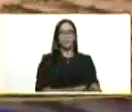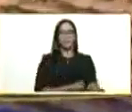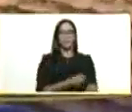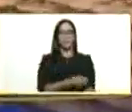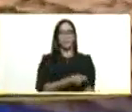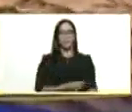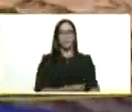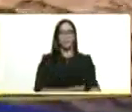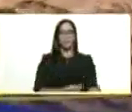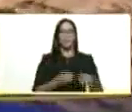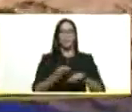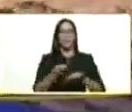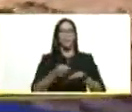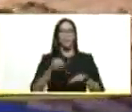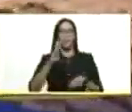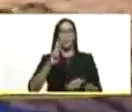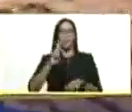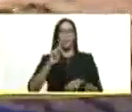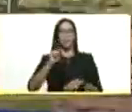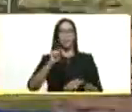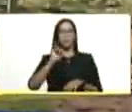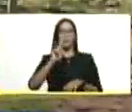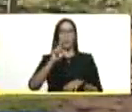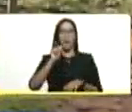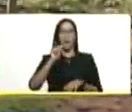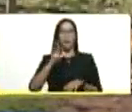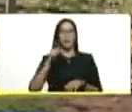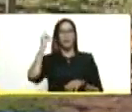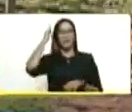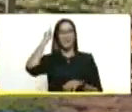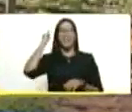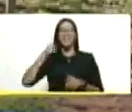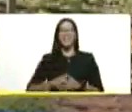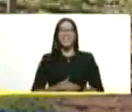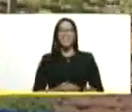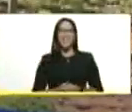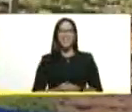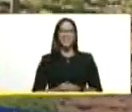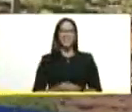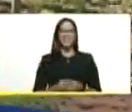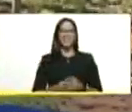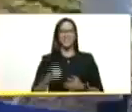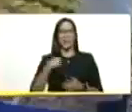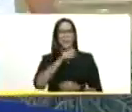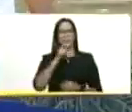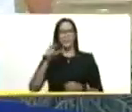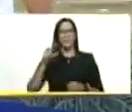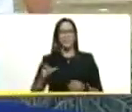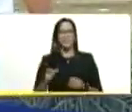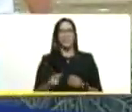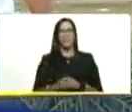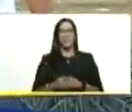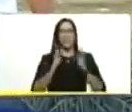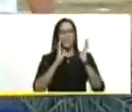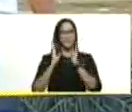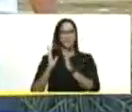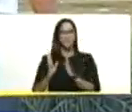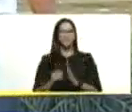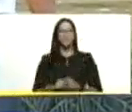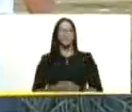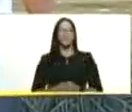Brusual, en el estado de Yaracuy. Nosotros nos organizamos una serie de personas, 14